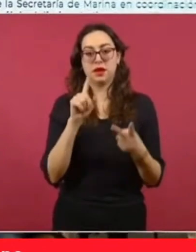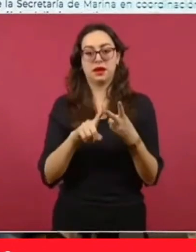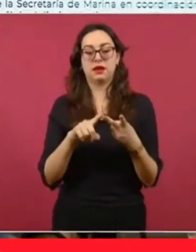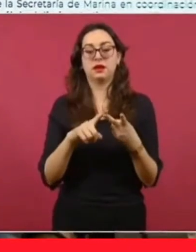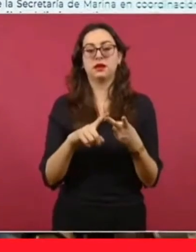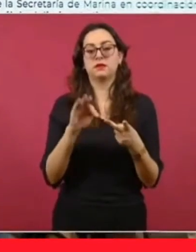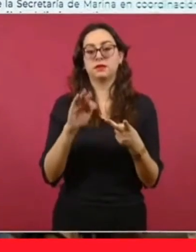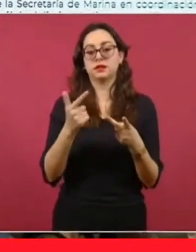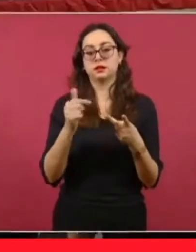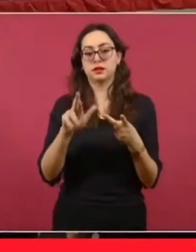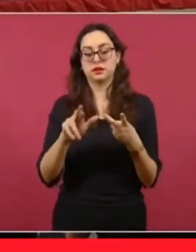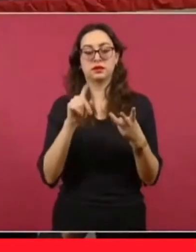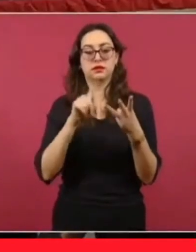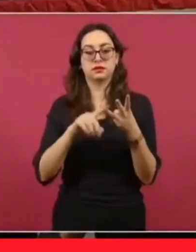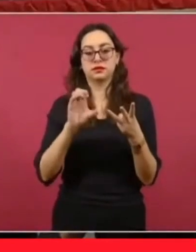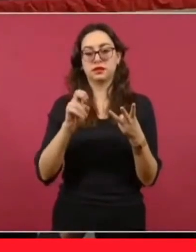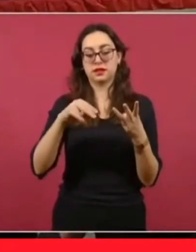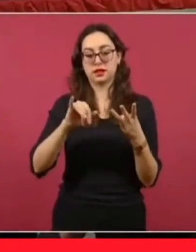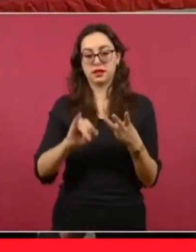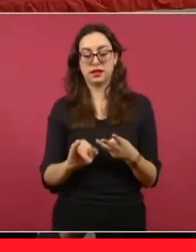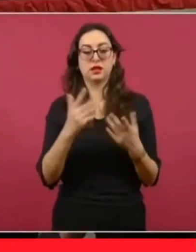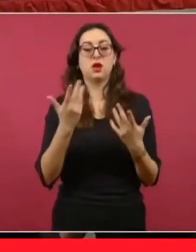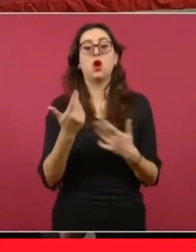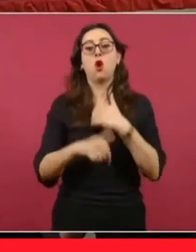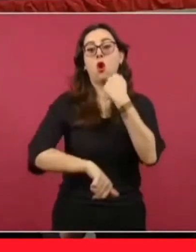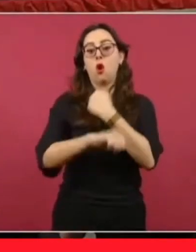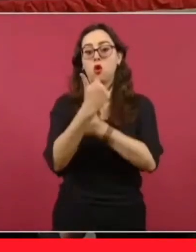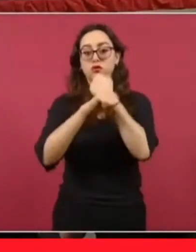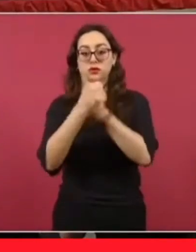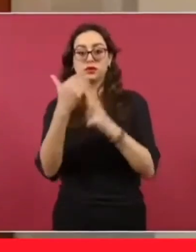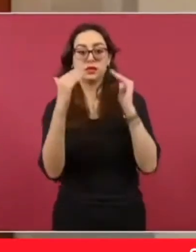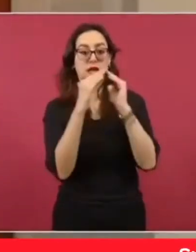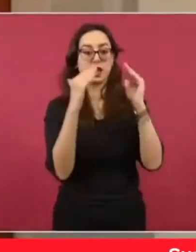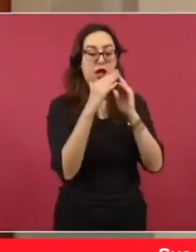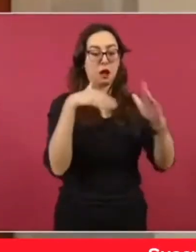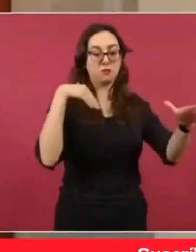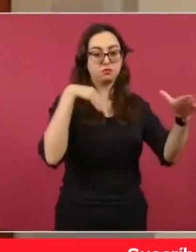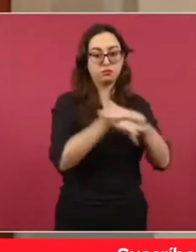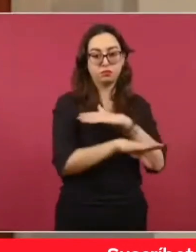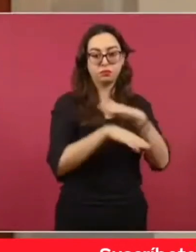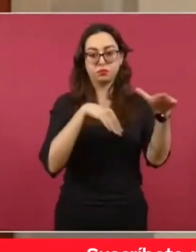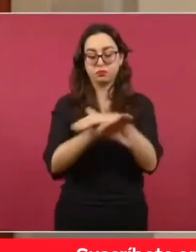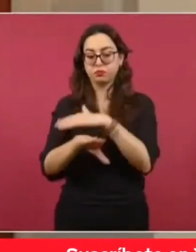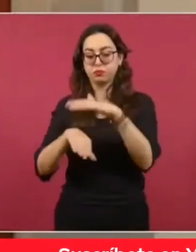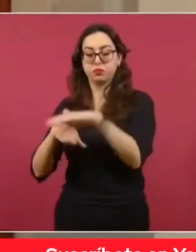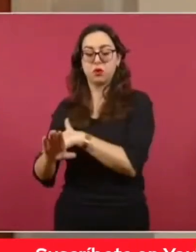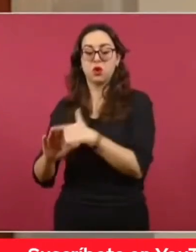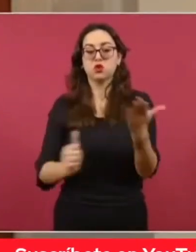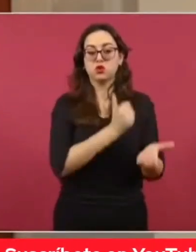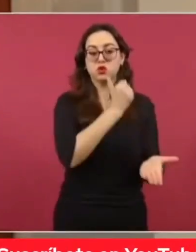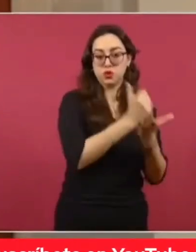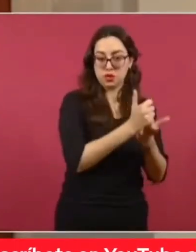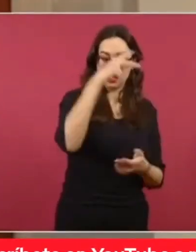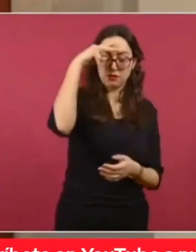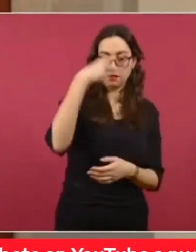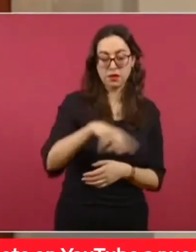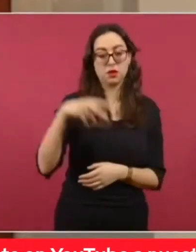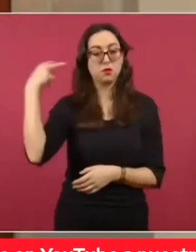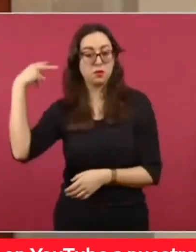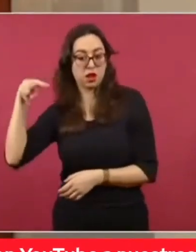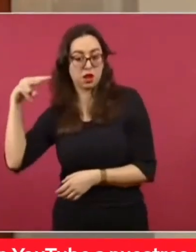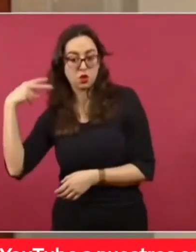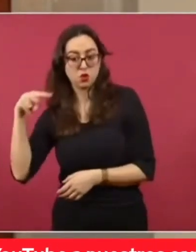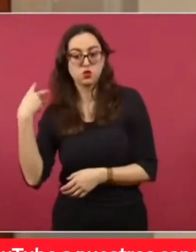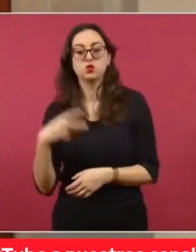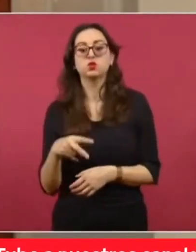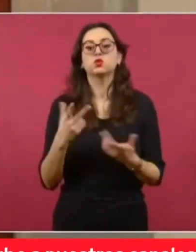efectuó un cateo a once domicilios Esto fue en Jalisco Ciudad de México y Veracruz en tres eventos digamos que